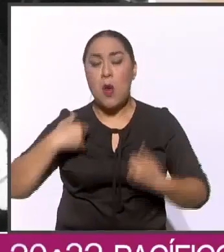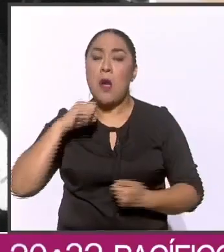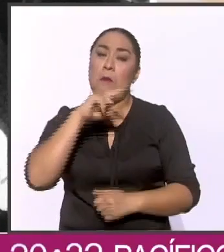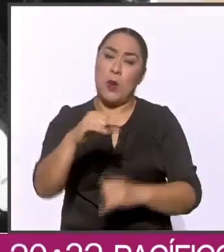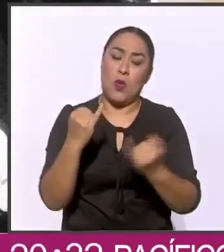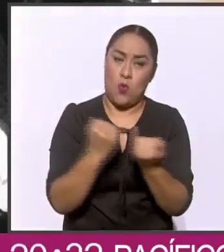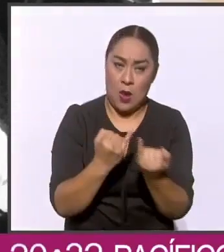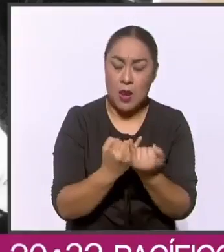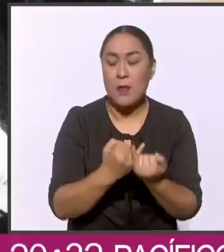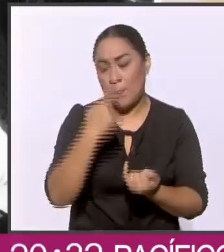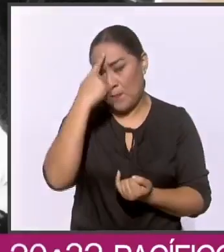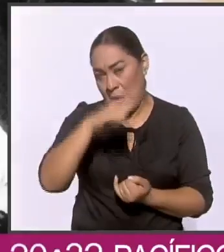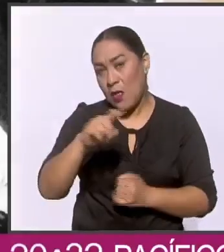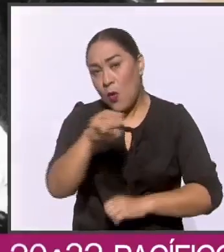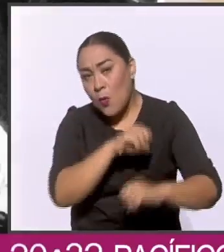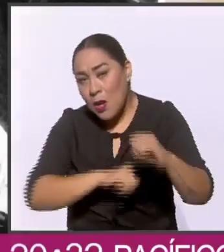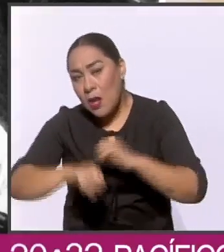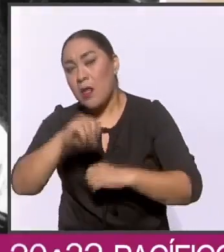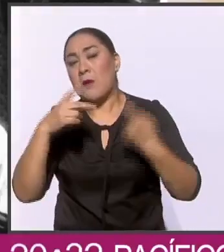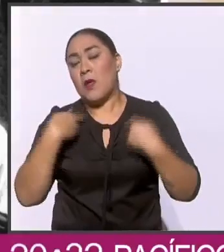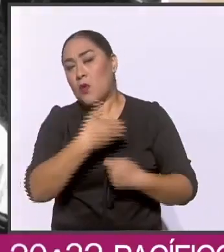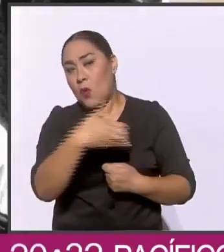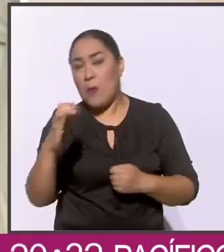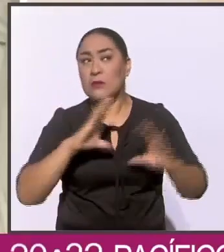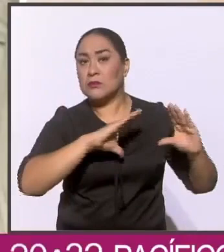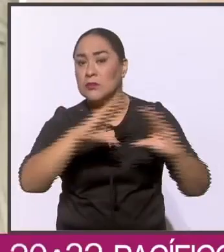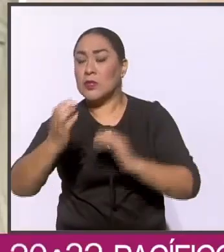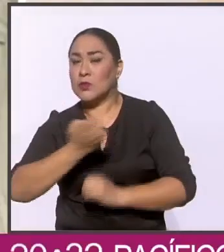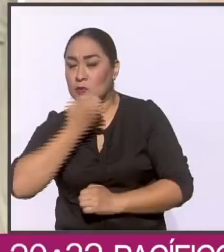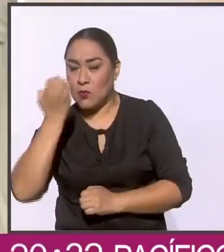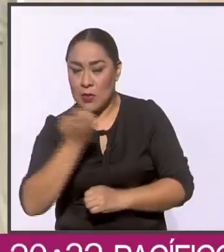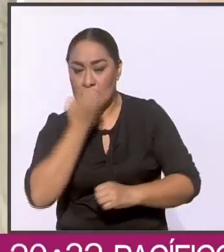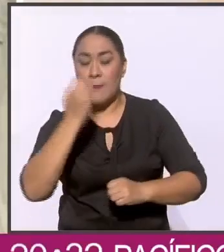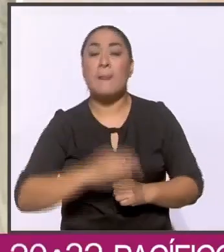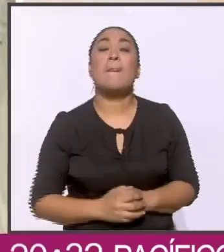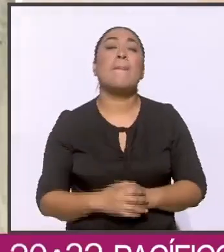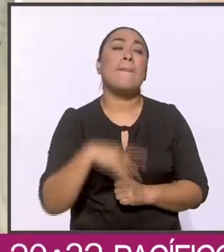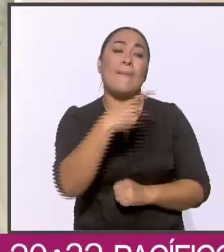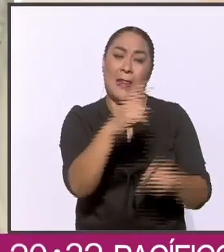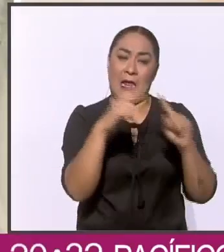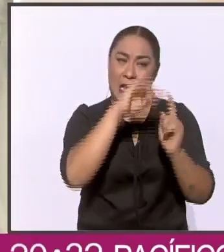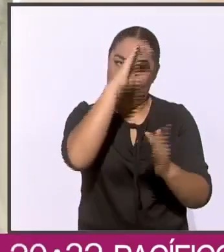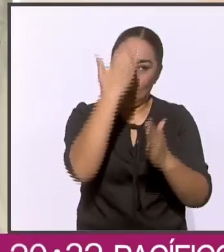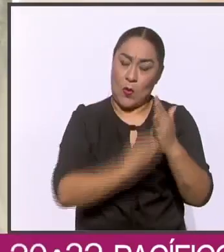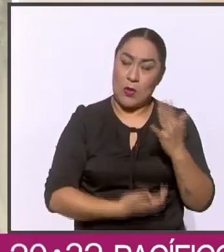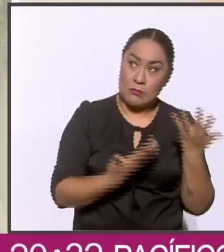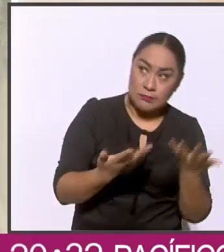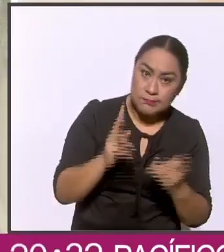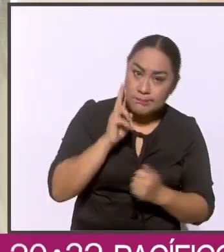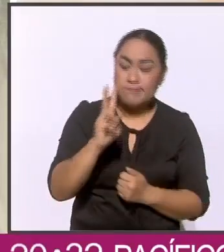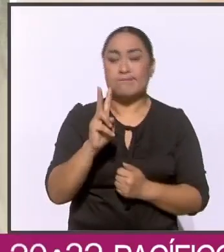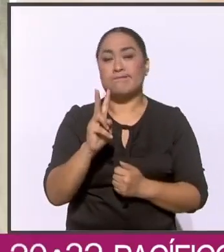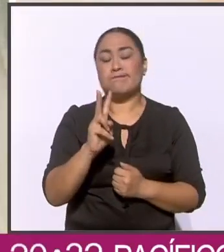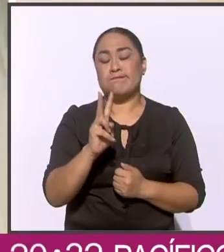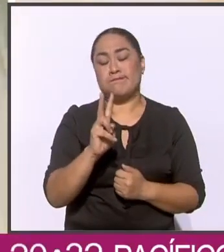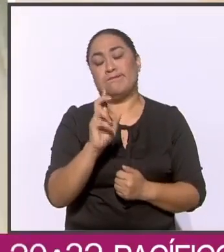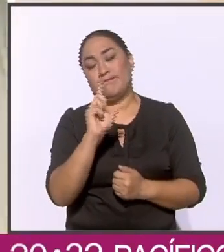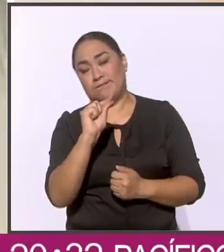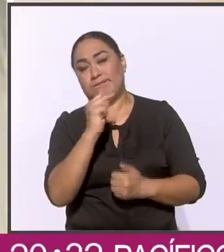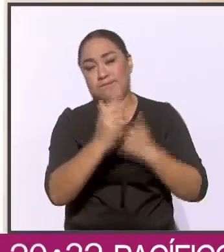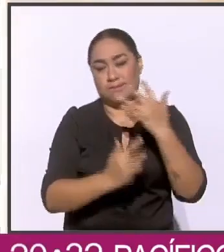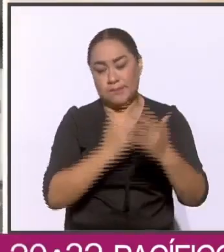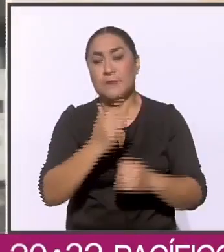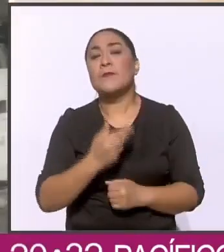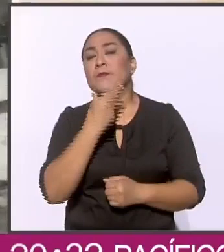sino también a los obreros y campesinos. La reacción de la Iglesia Católica no se hizo esperar.